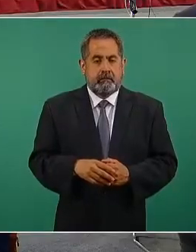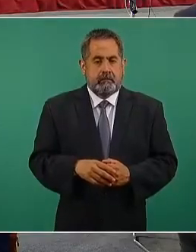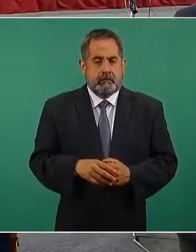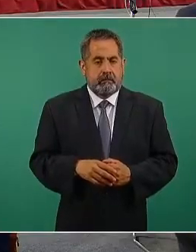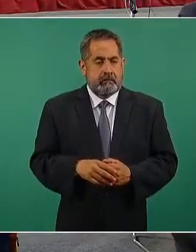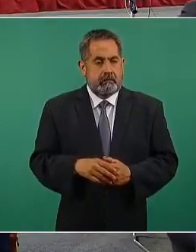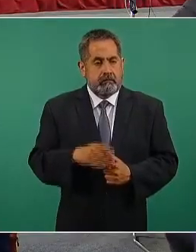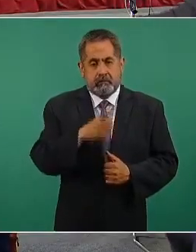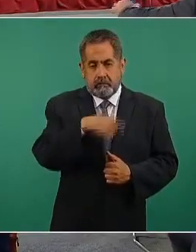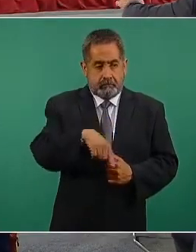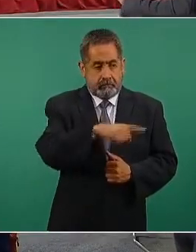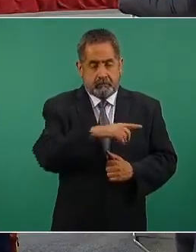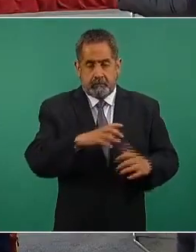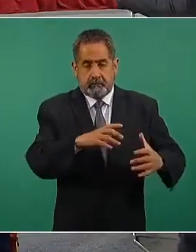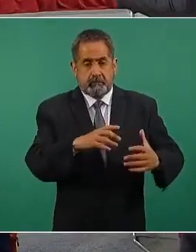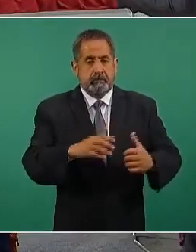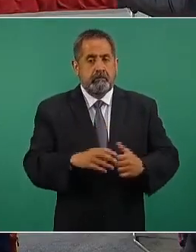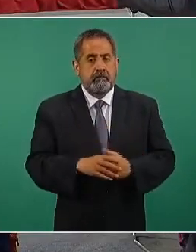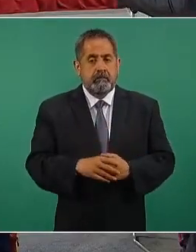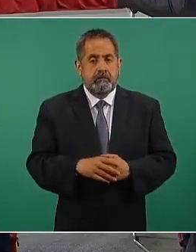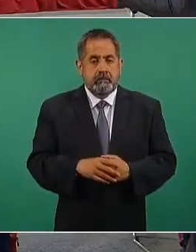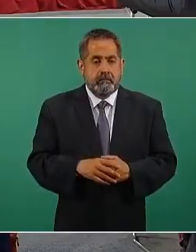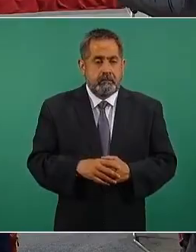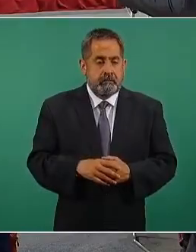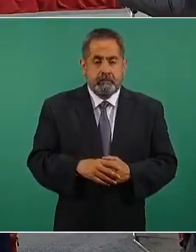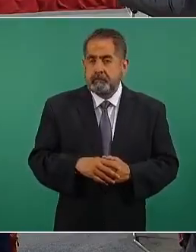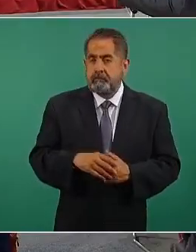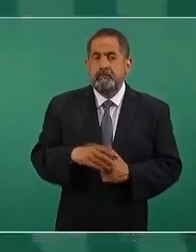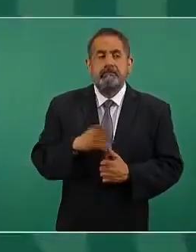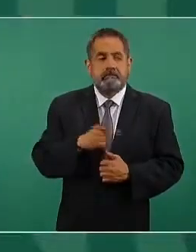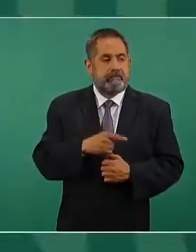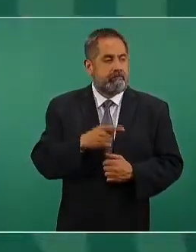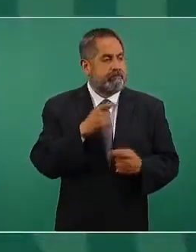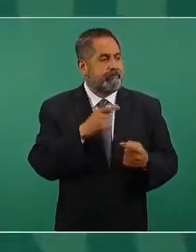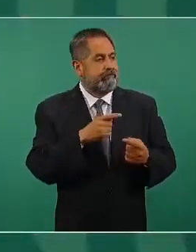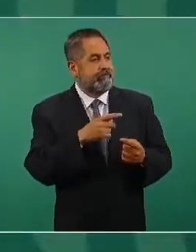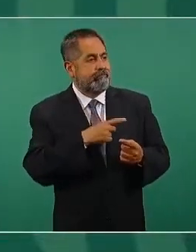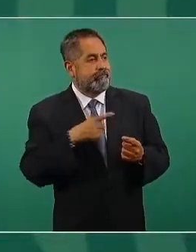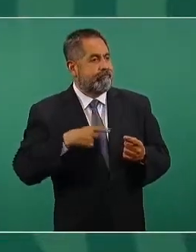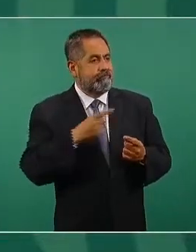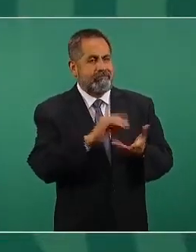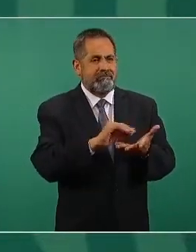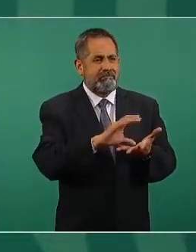Nos hicieron pagar a todos los mexicanos las deudas